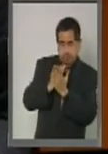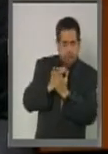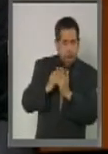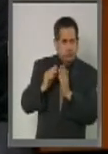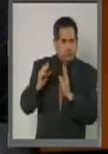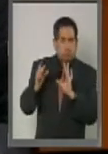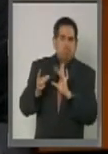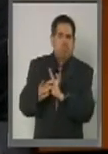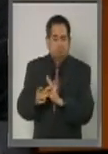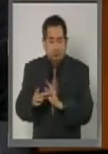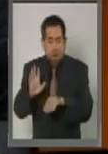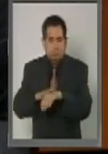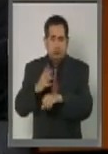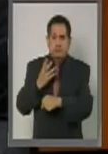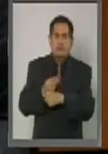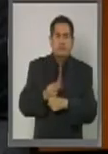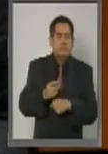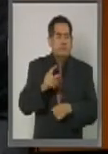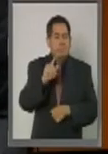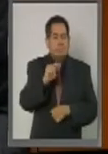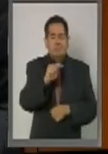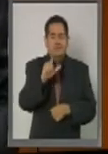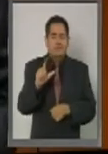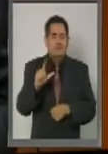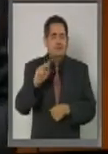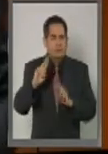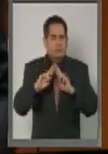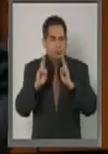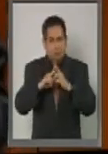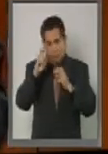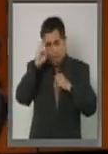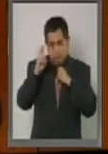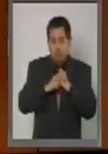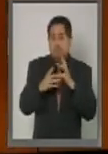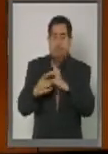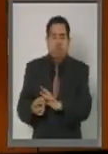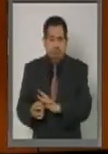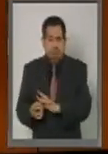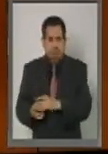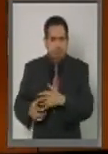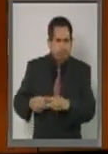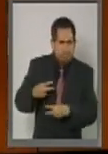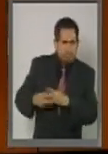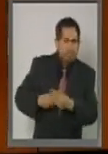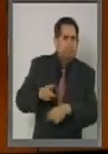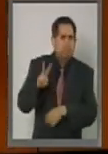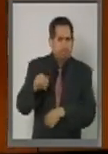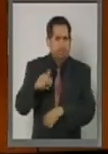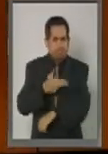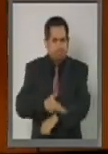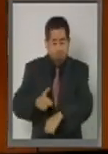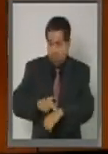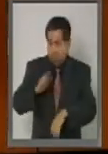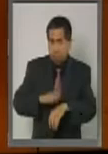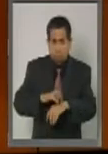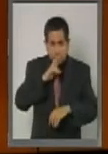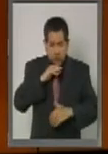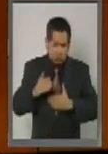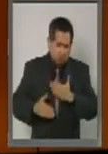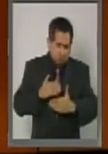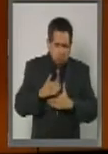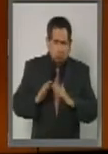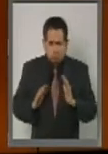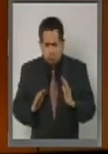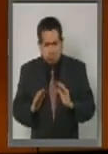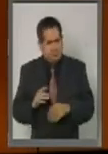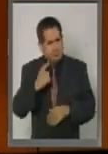que incluye nuestro Tratado de Libre Comercio. Las negociaciones avanzan de manera ágil. Se han tenido